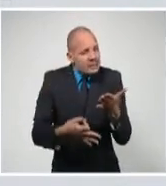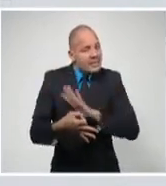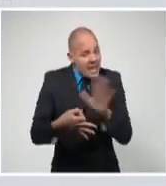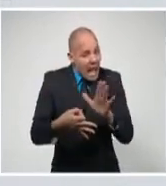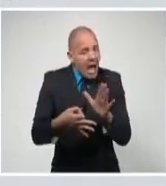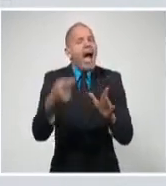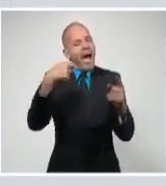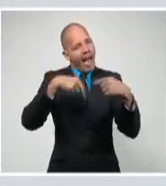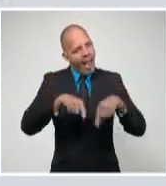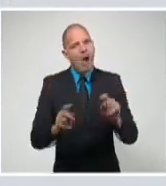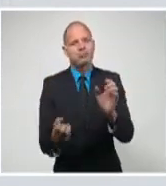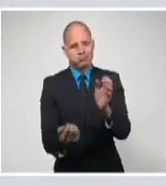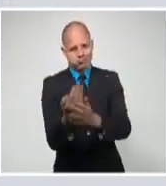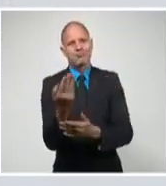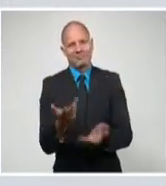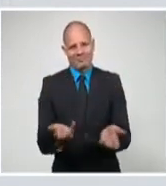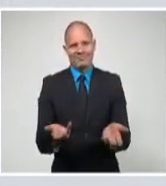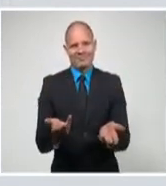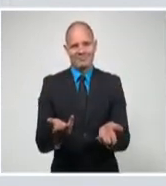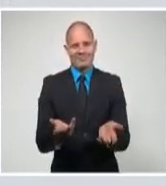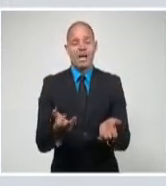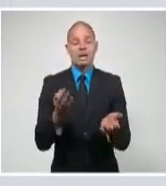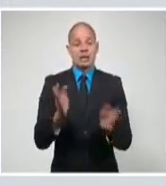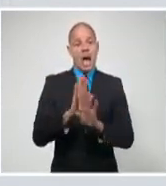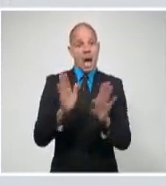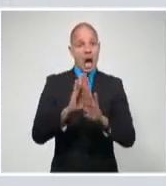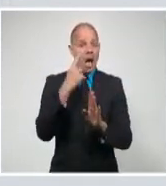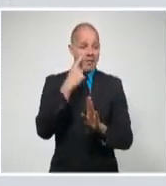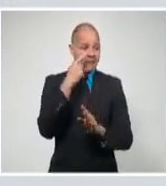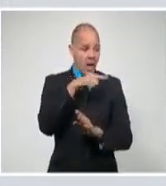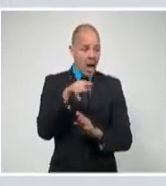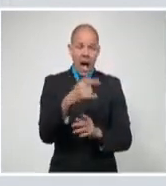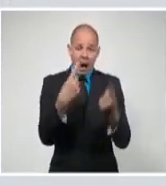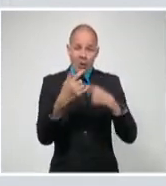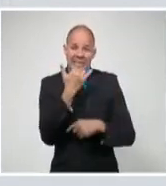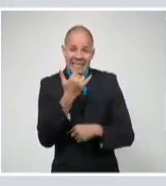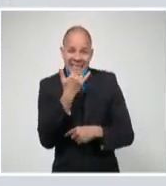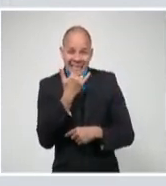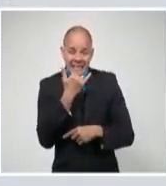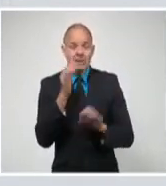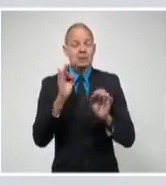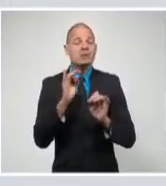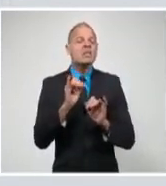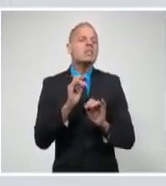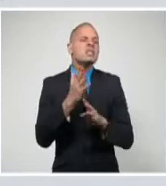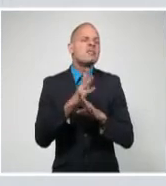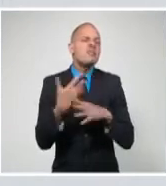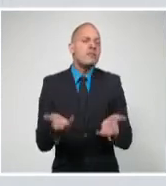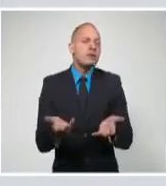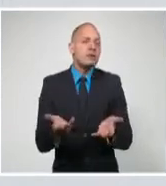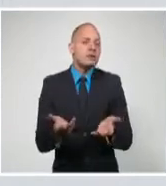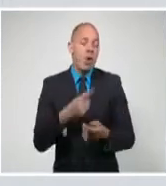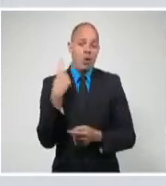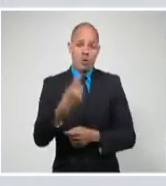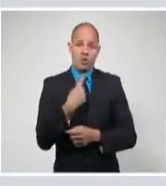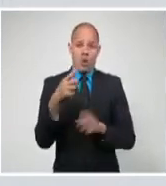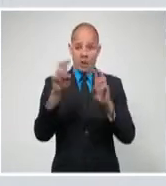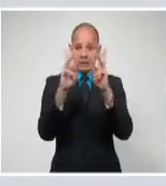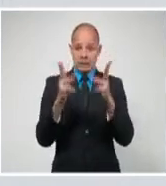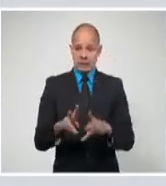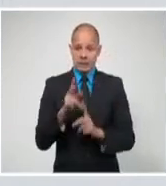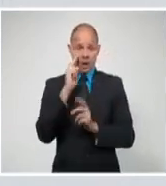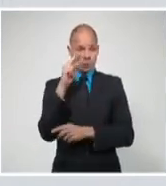experiencias invitan a estar muy atentos a evitar una aceptación acrítica de la información que está disponible con